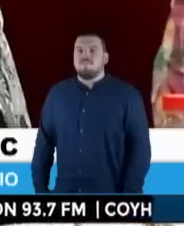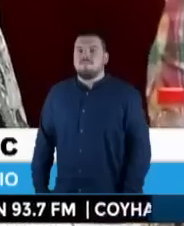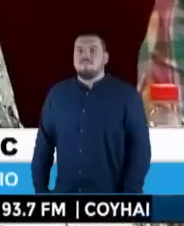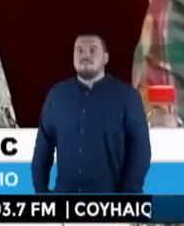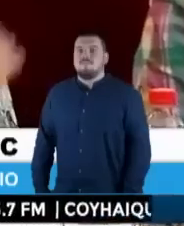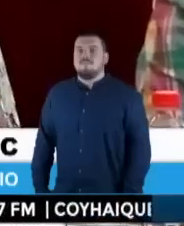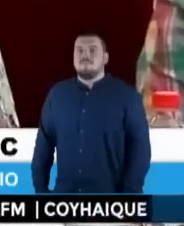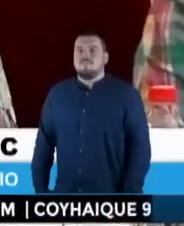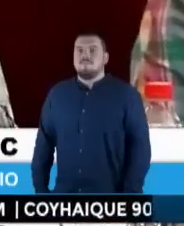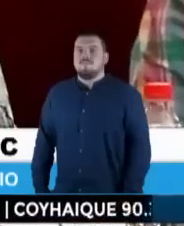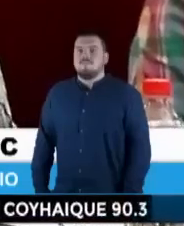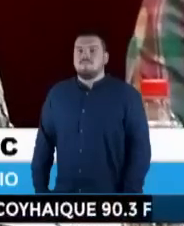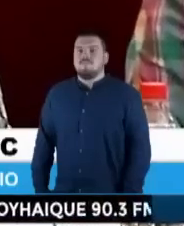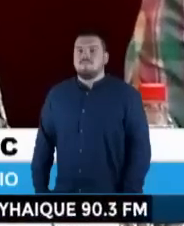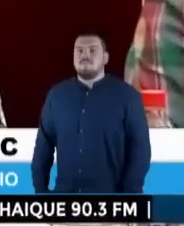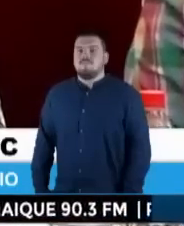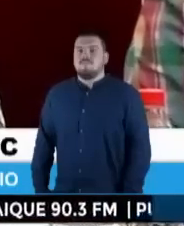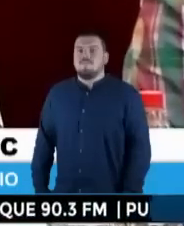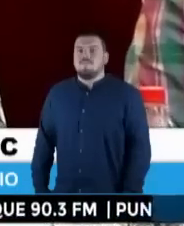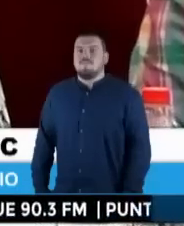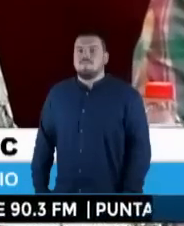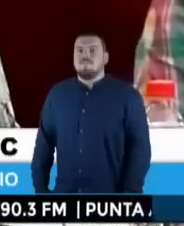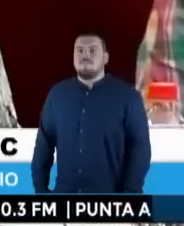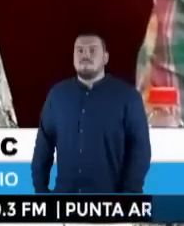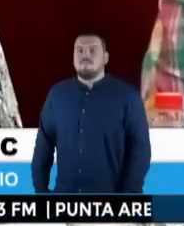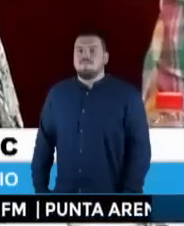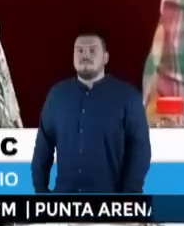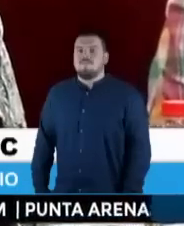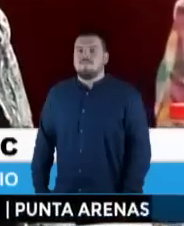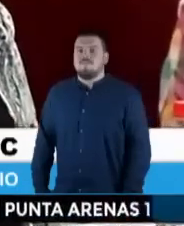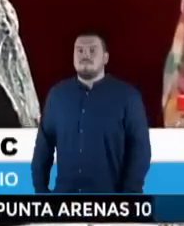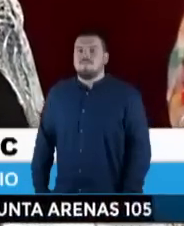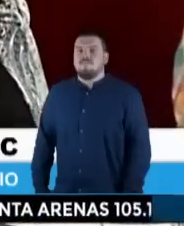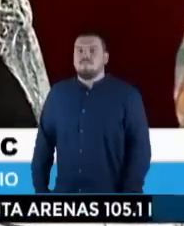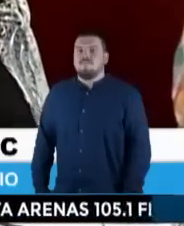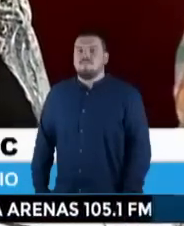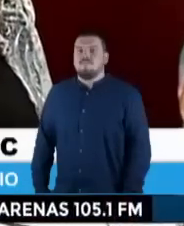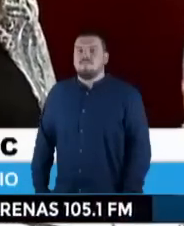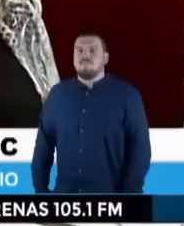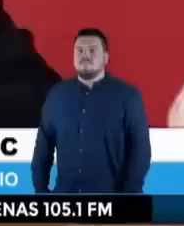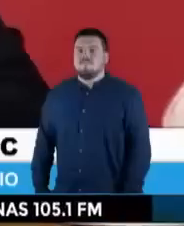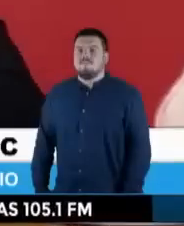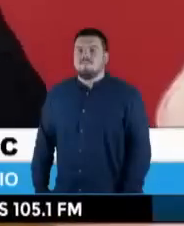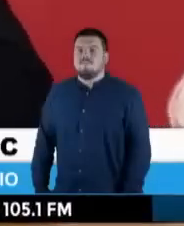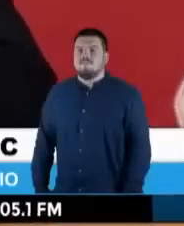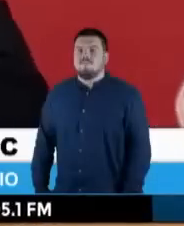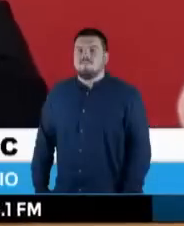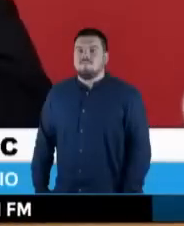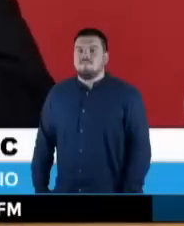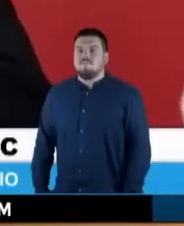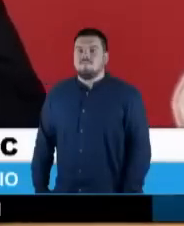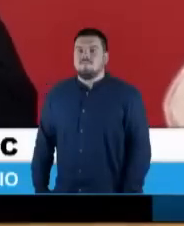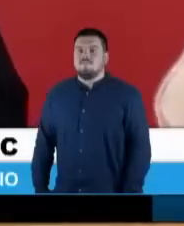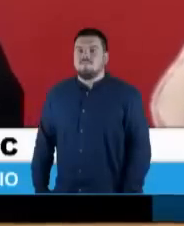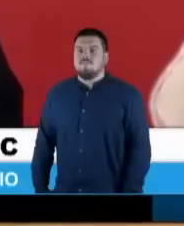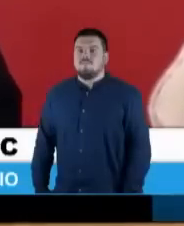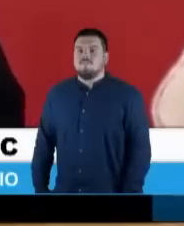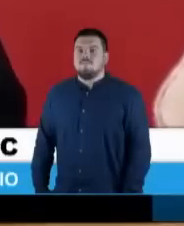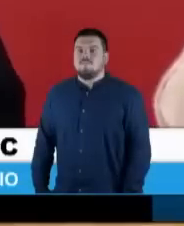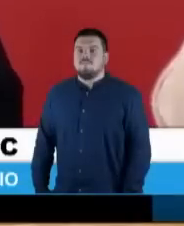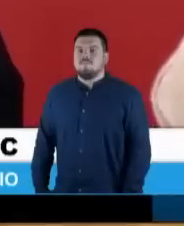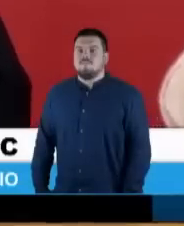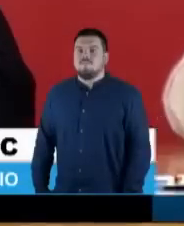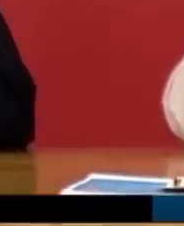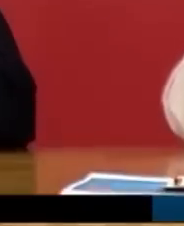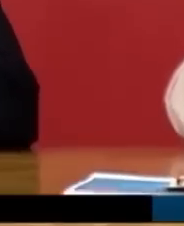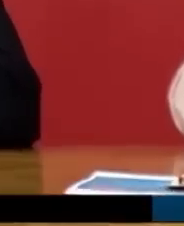ser por un interés propio del gobierno al mantener a los secretarios de Estado en cada una de esas carteras. Que tiene que